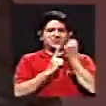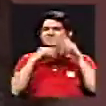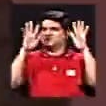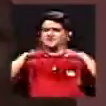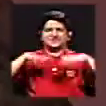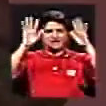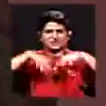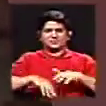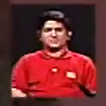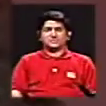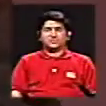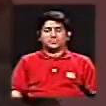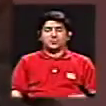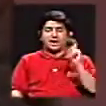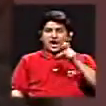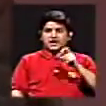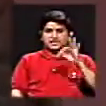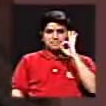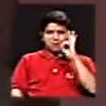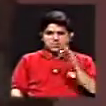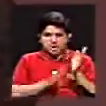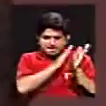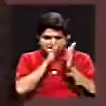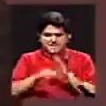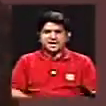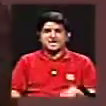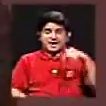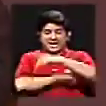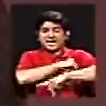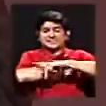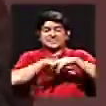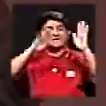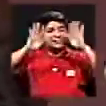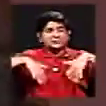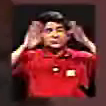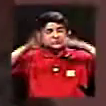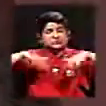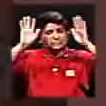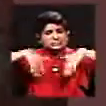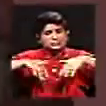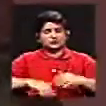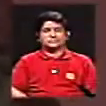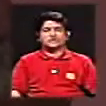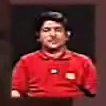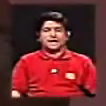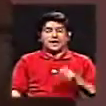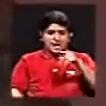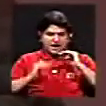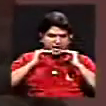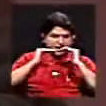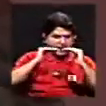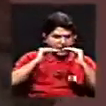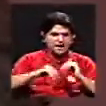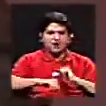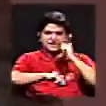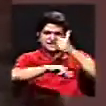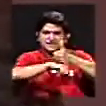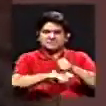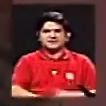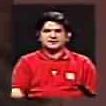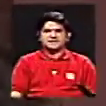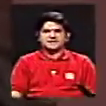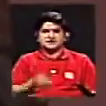lluvia. Por eso debe programarse muy bien la colocación del asfalto, porque este es un país donde llueve mucho, claro, ¿verdad? Entonces el asfalto debe programarse para que se